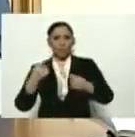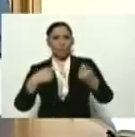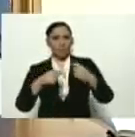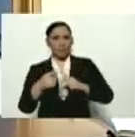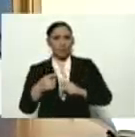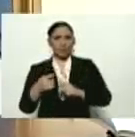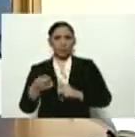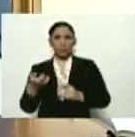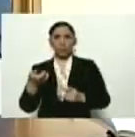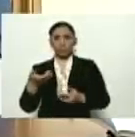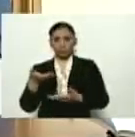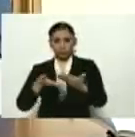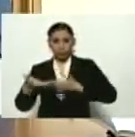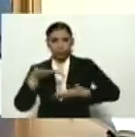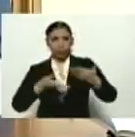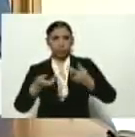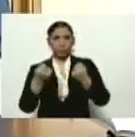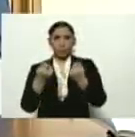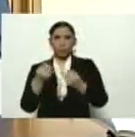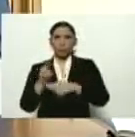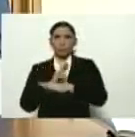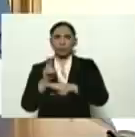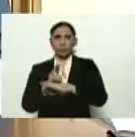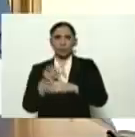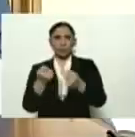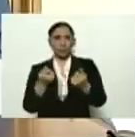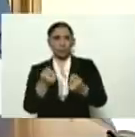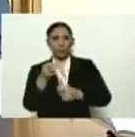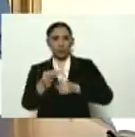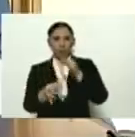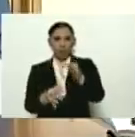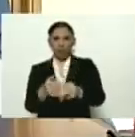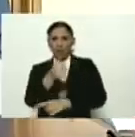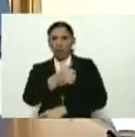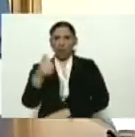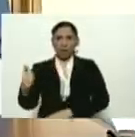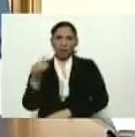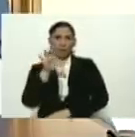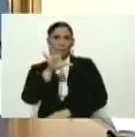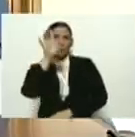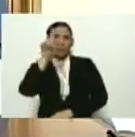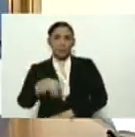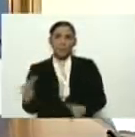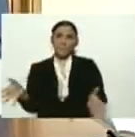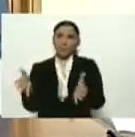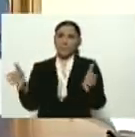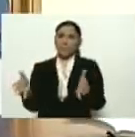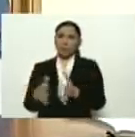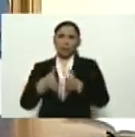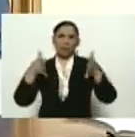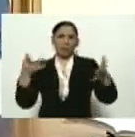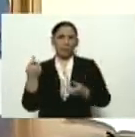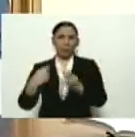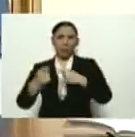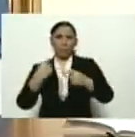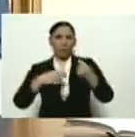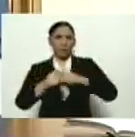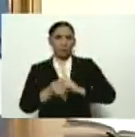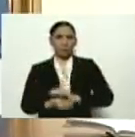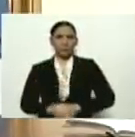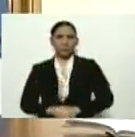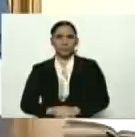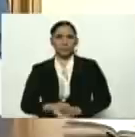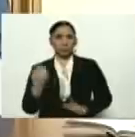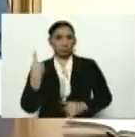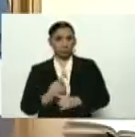intercambio monetario que utiliza la moneda local de cada país, pero además es un estímulo tremendo al comercio que hay